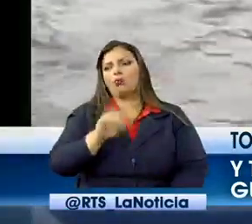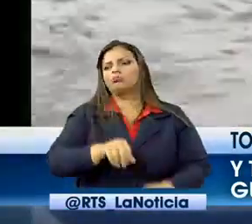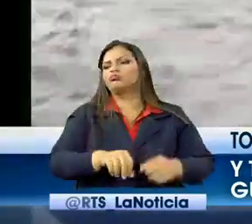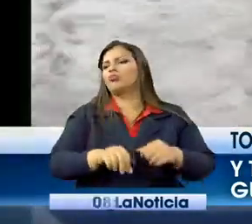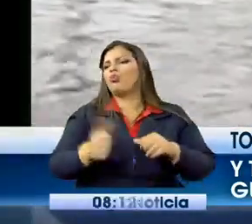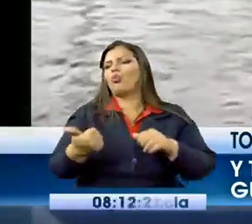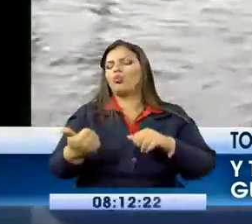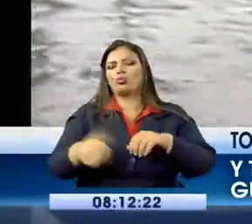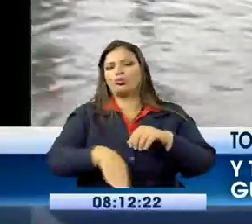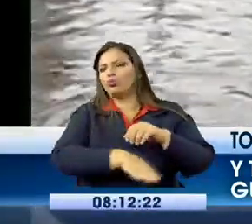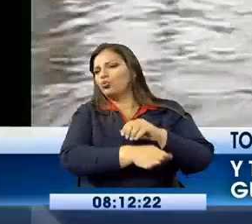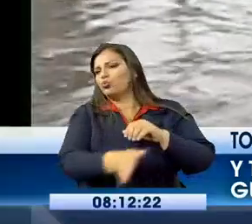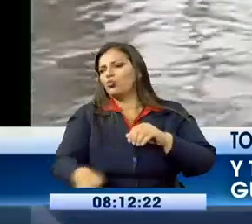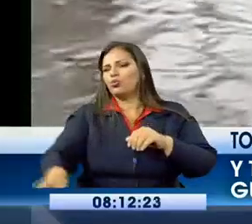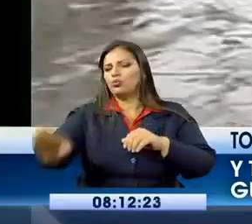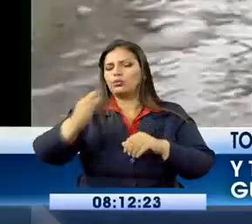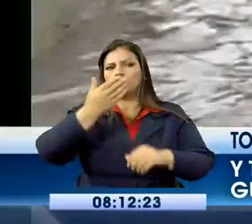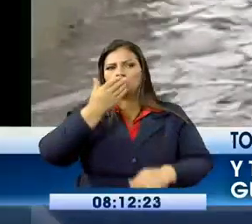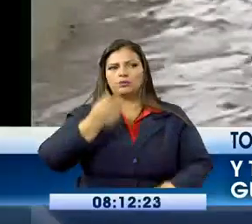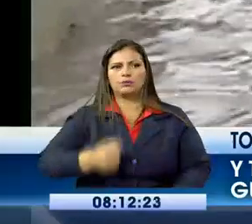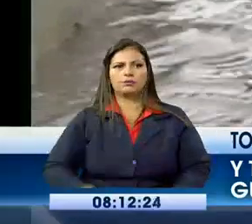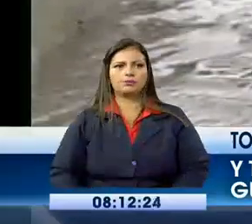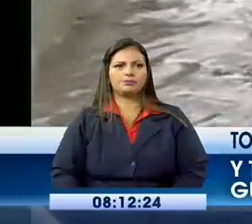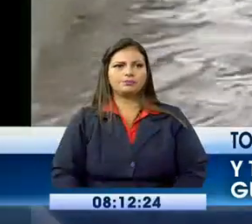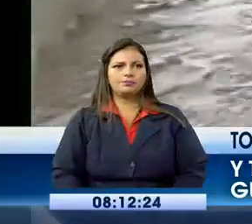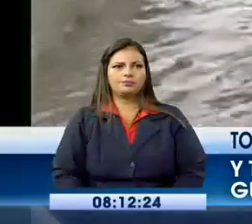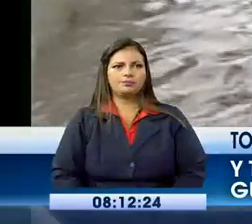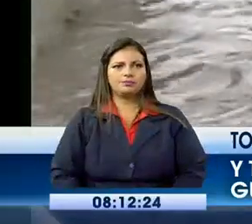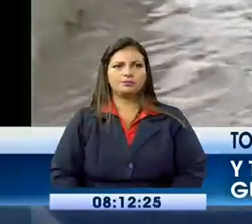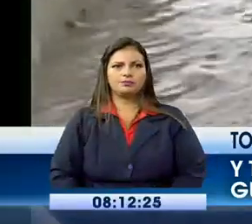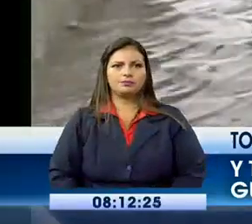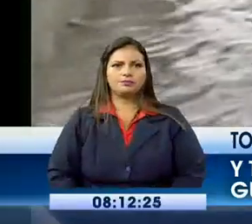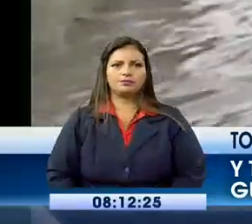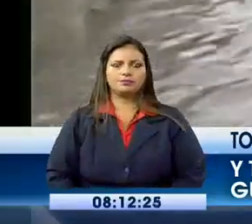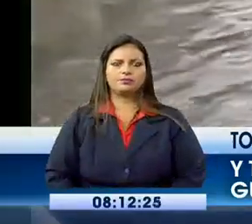porque, vea eso, acá,